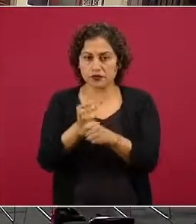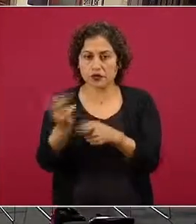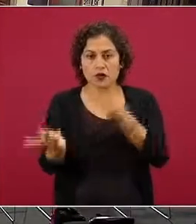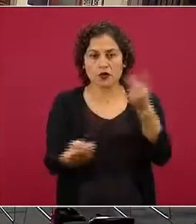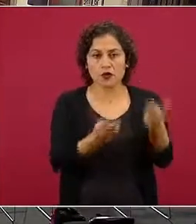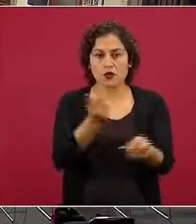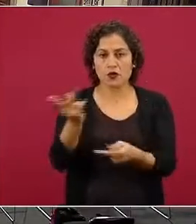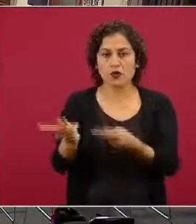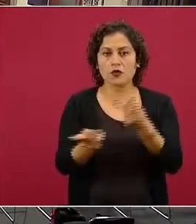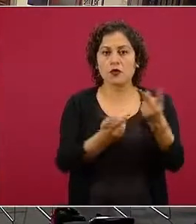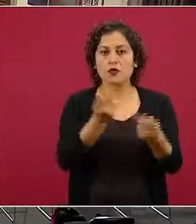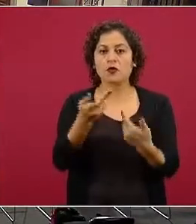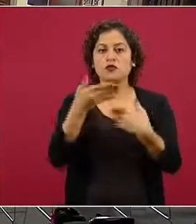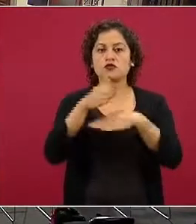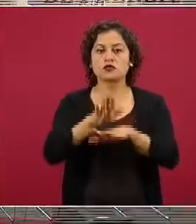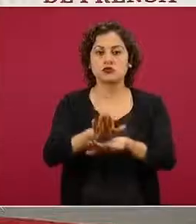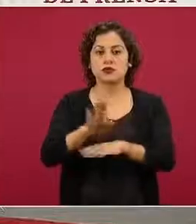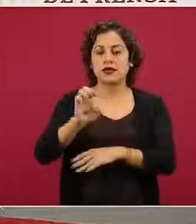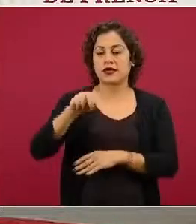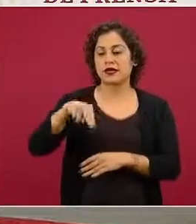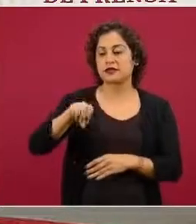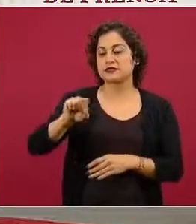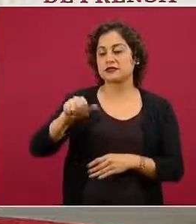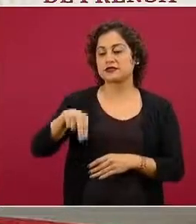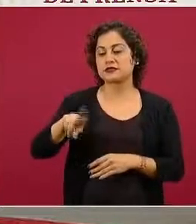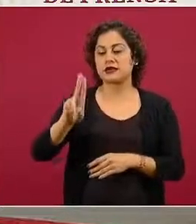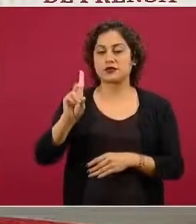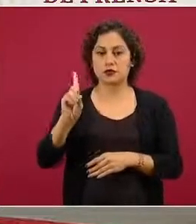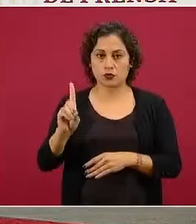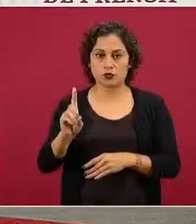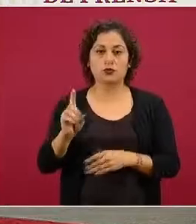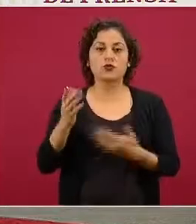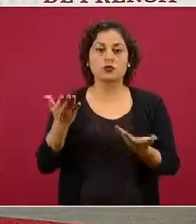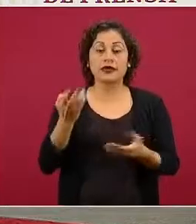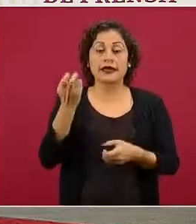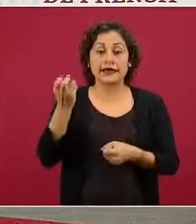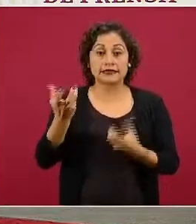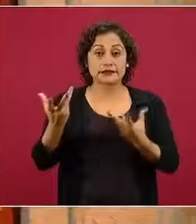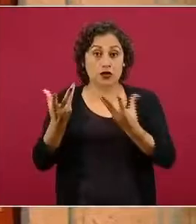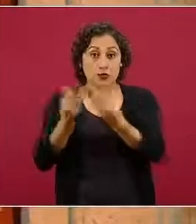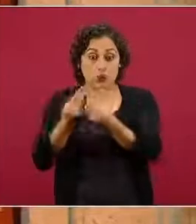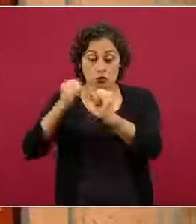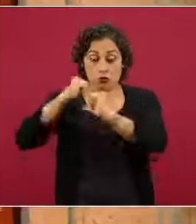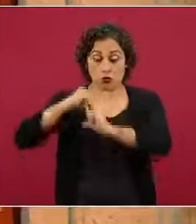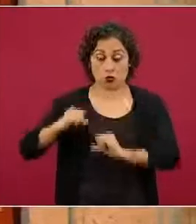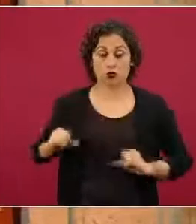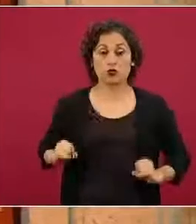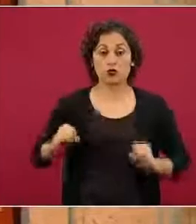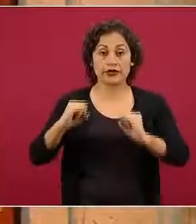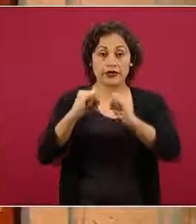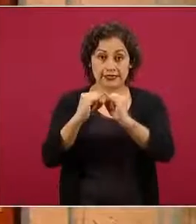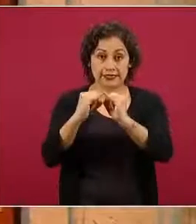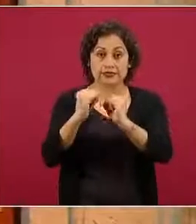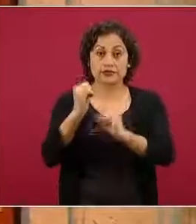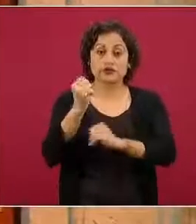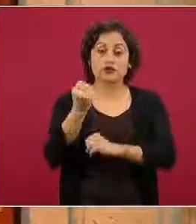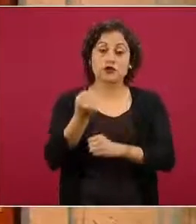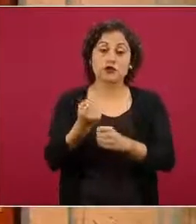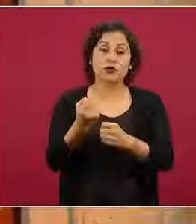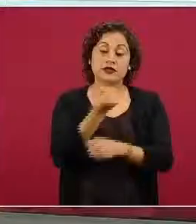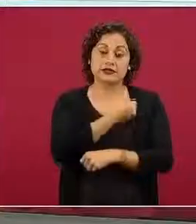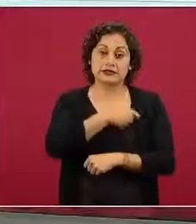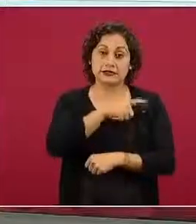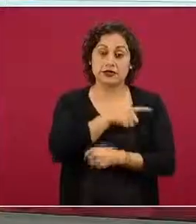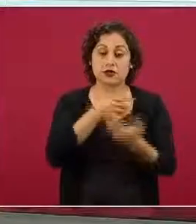Salud y Nutrición, la ENSANUD, que lleva a cabo en conjunto el Instituto Nacional de Salud Pública y